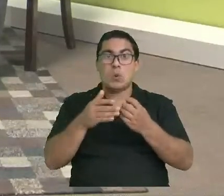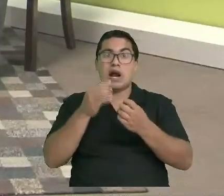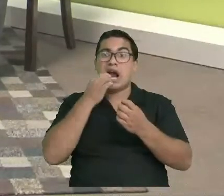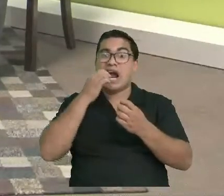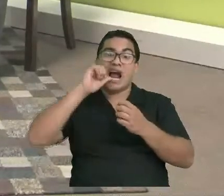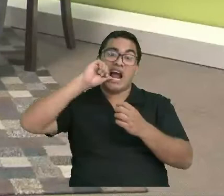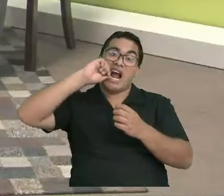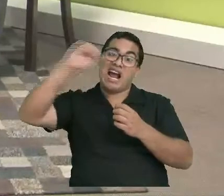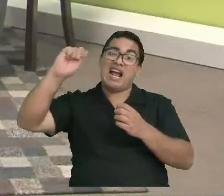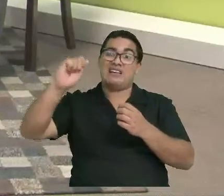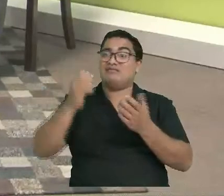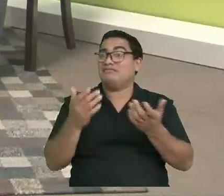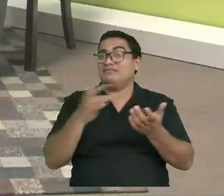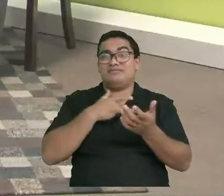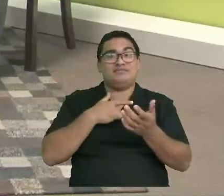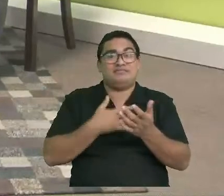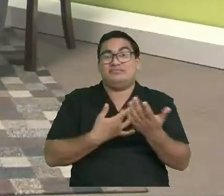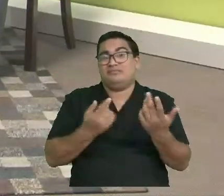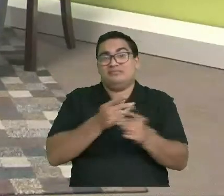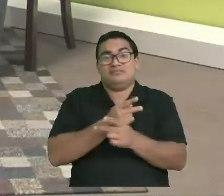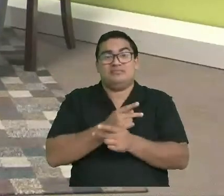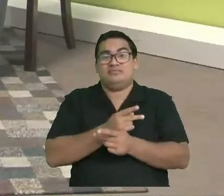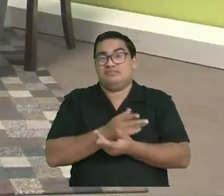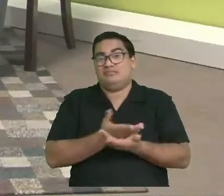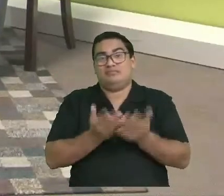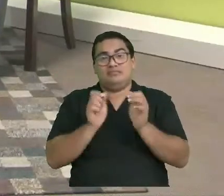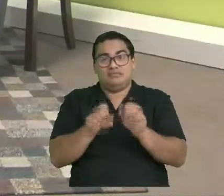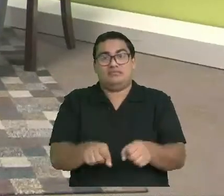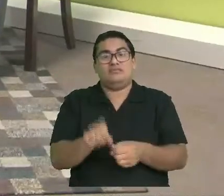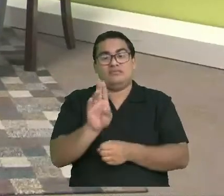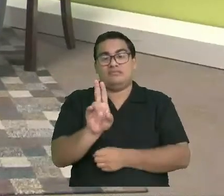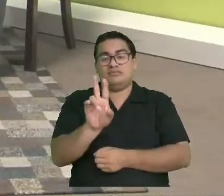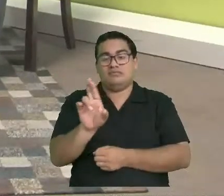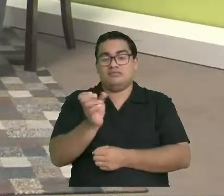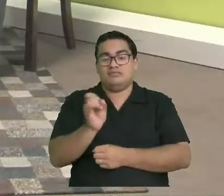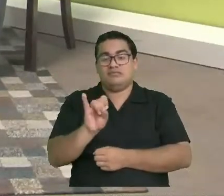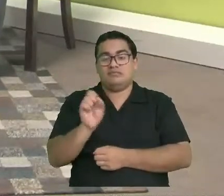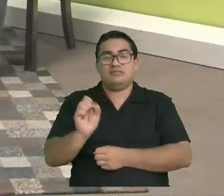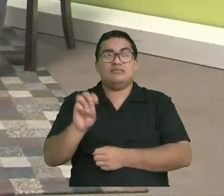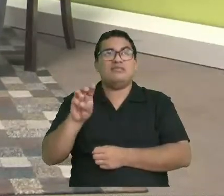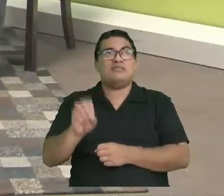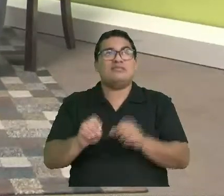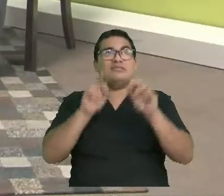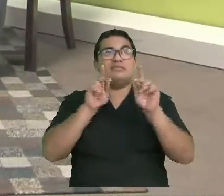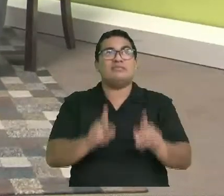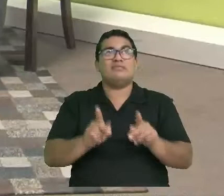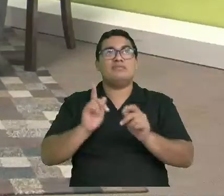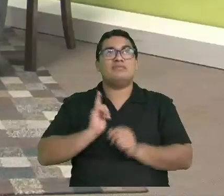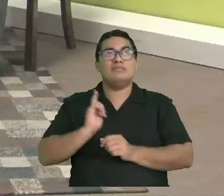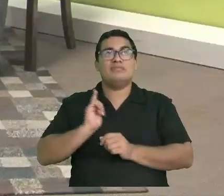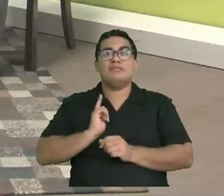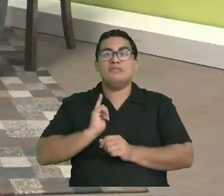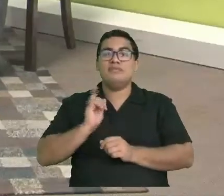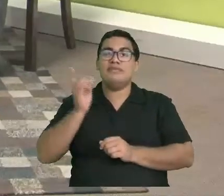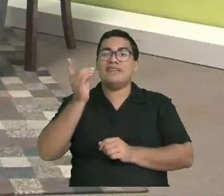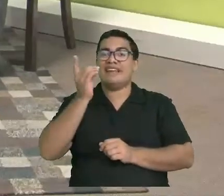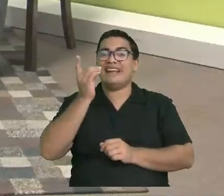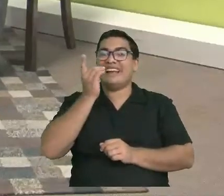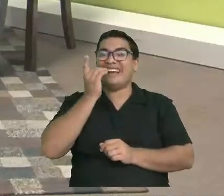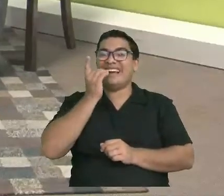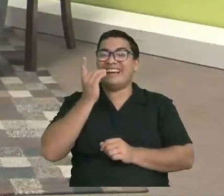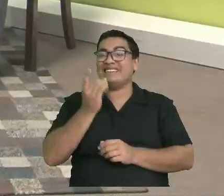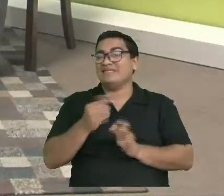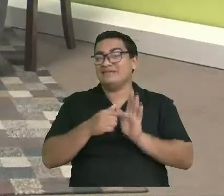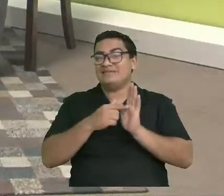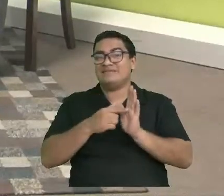central. Exactamente. Ese es el daño más severo que puede causar el bruxismo en una persona que lo tiene. Sí, a nivel dental sí. El